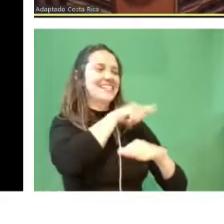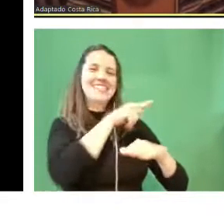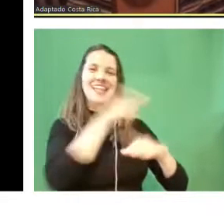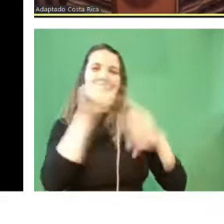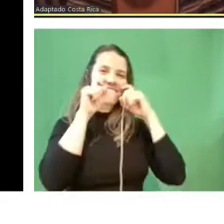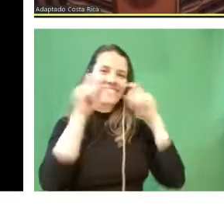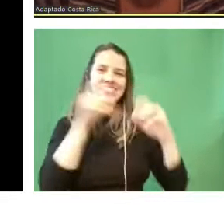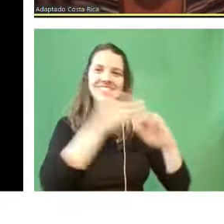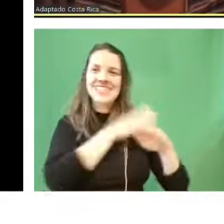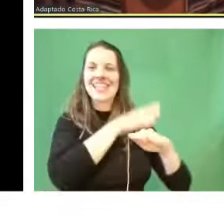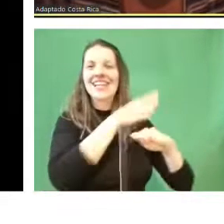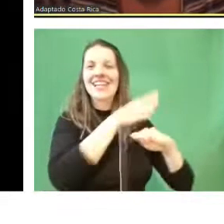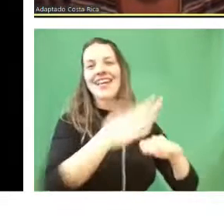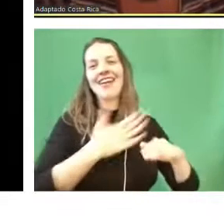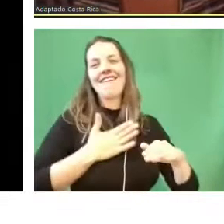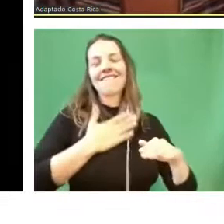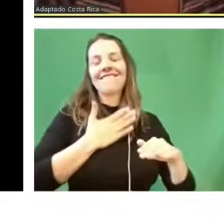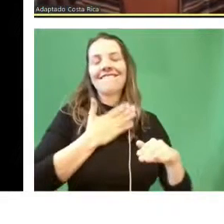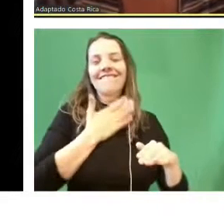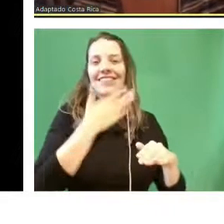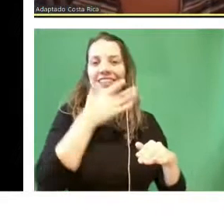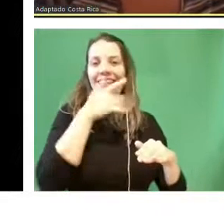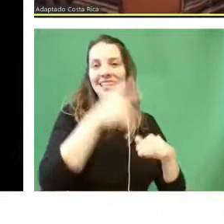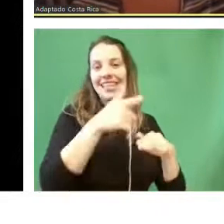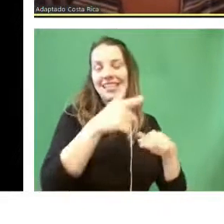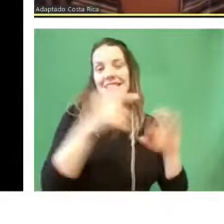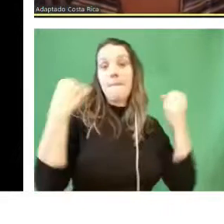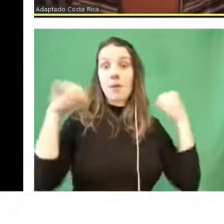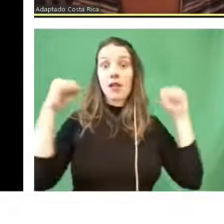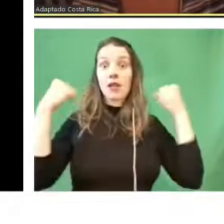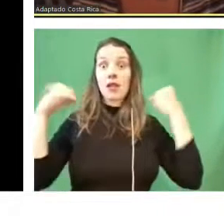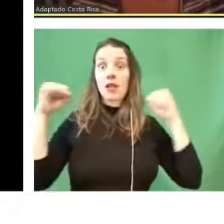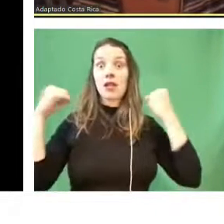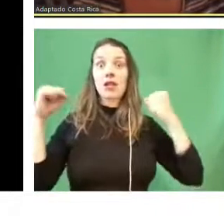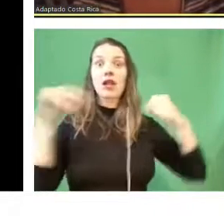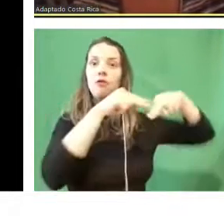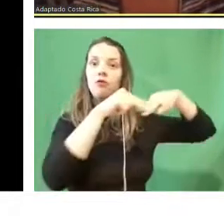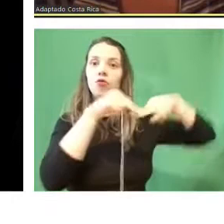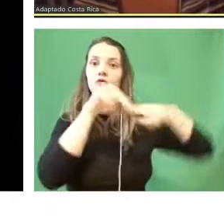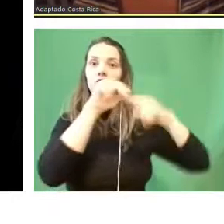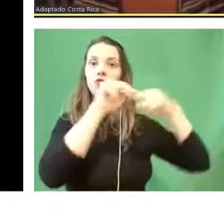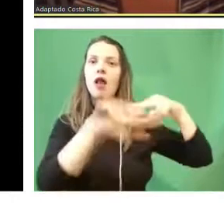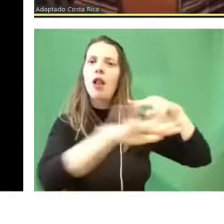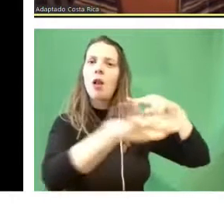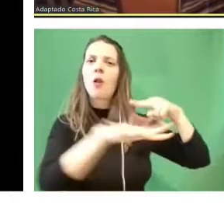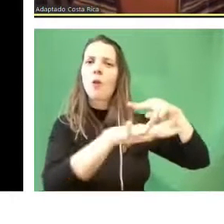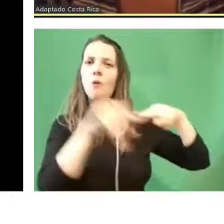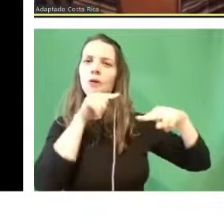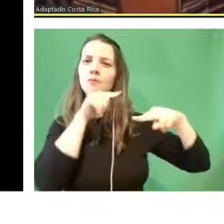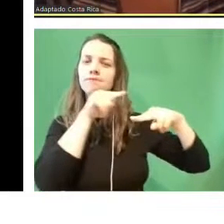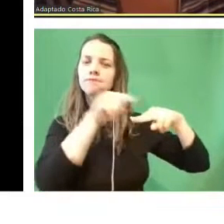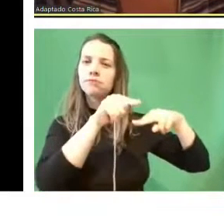es donde entreno la mayor parte del tiempo, y es donde